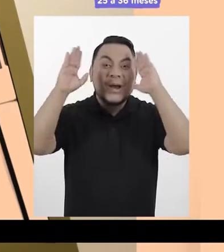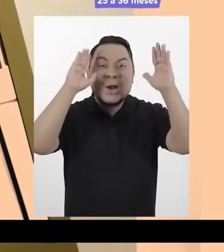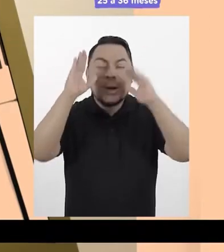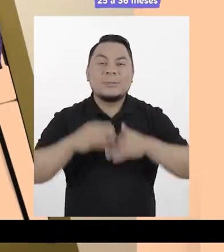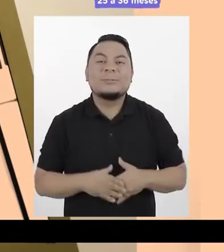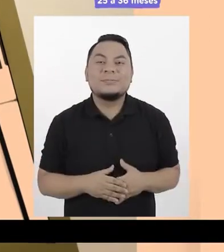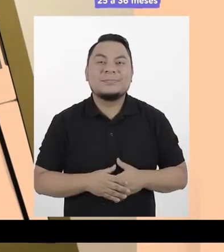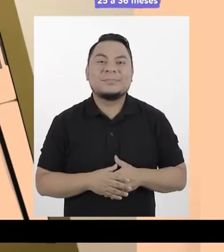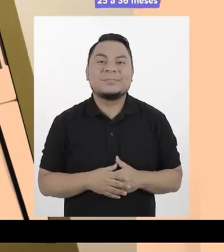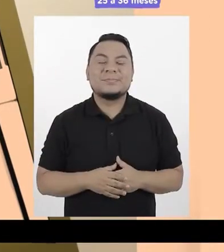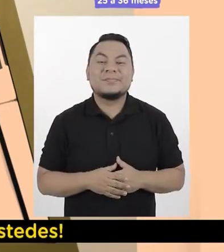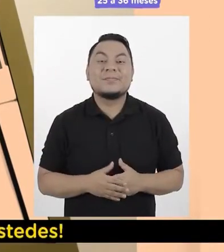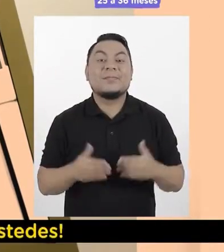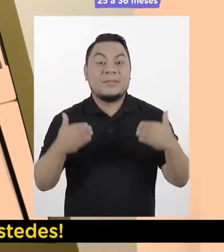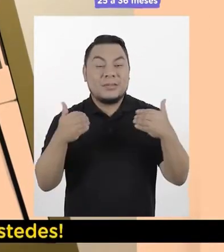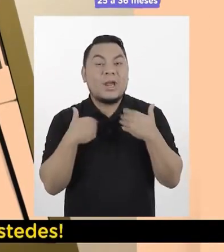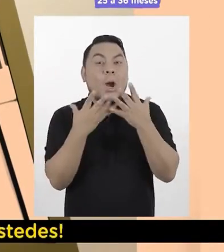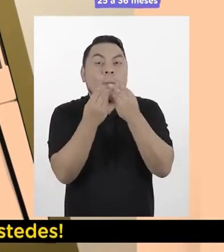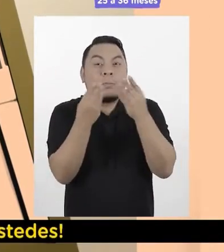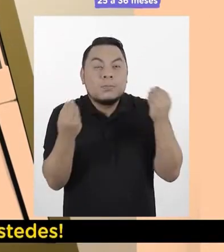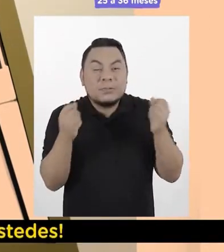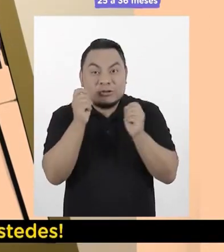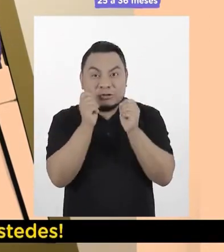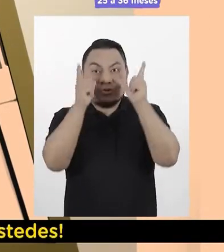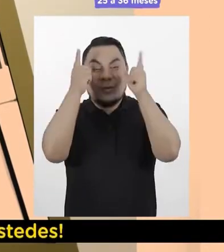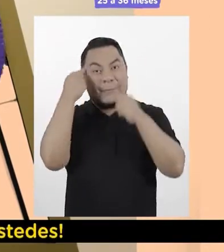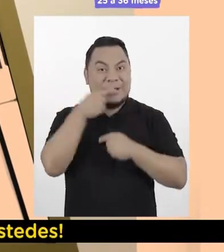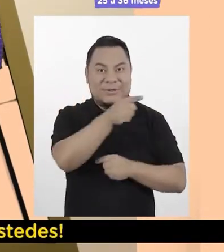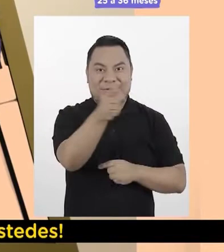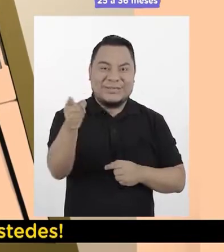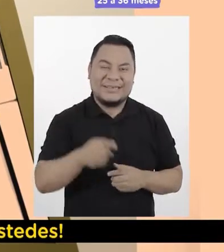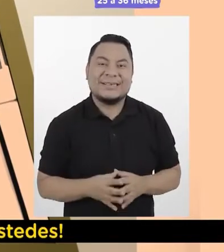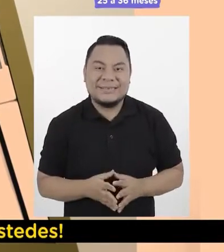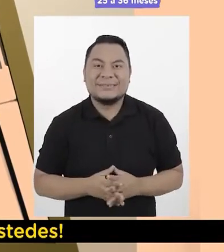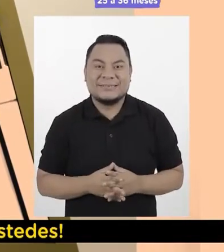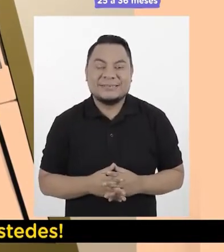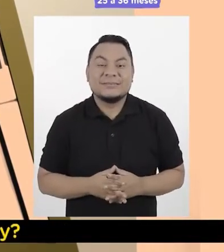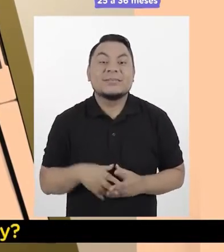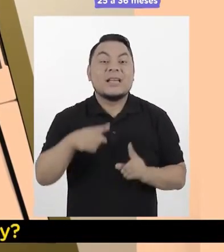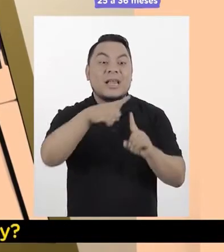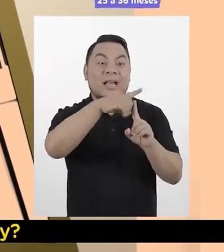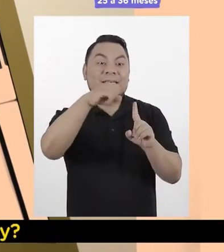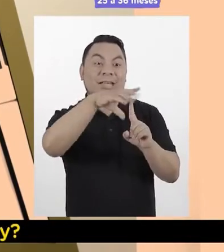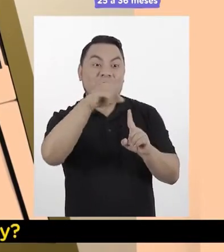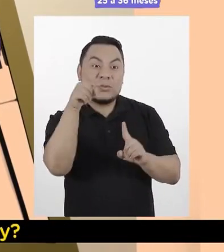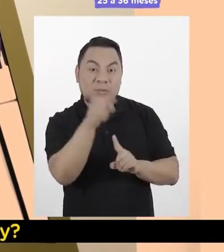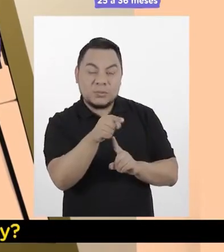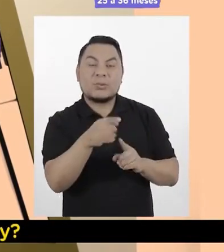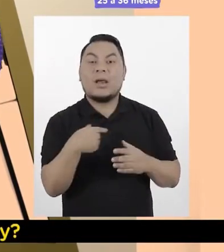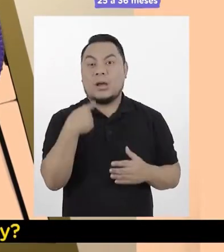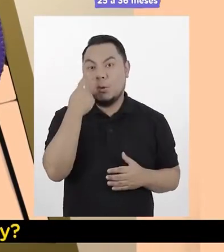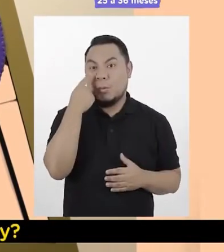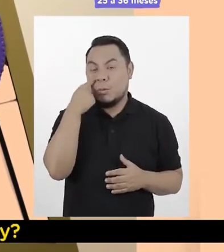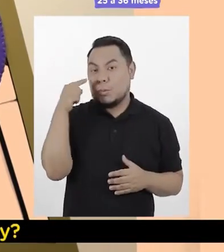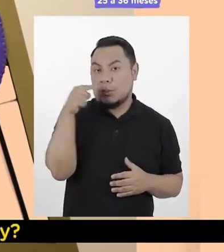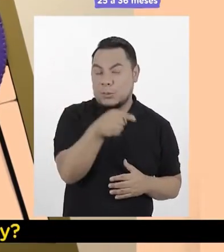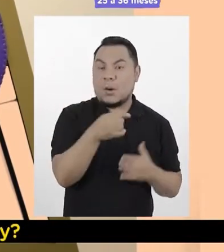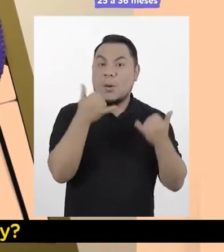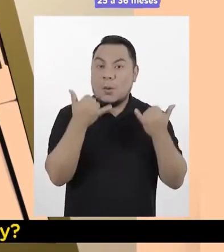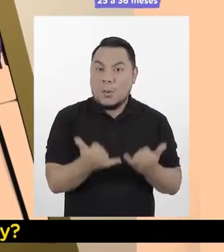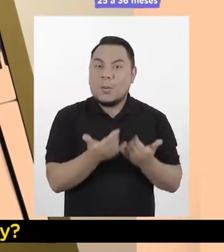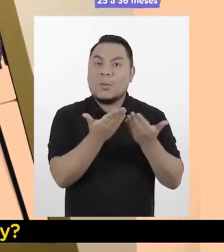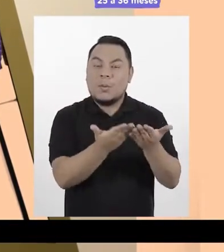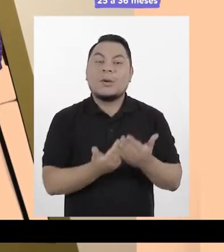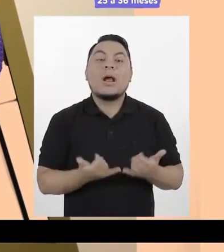Hola, hola. Tenemos muchas sorpresas para ustedes. Tita, ¿a quién